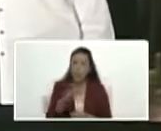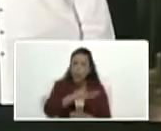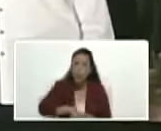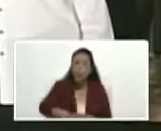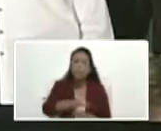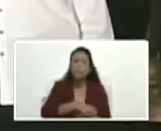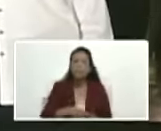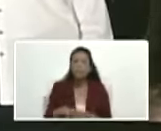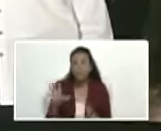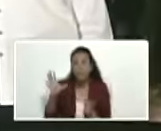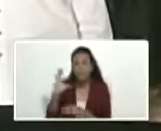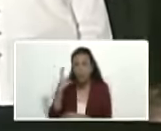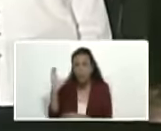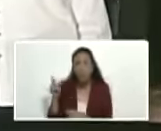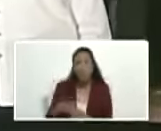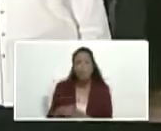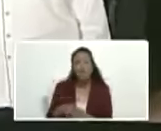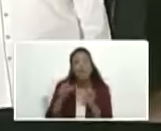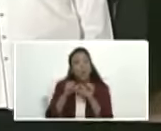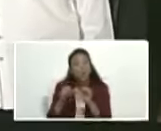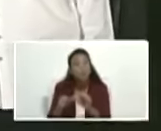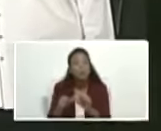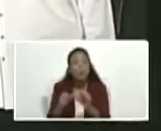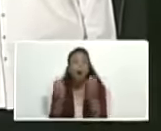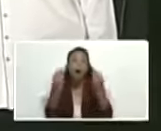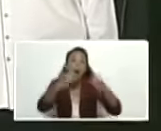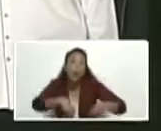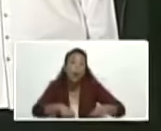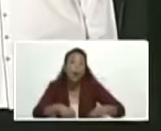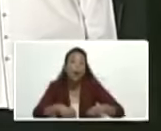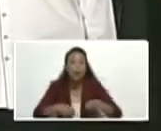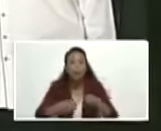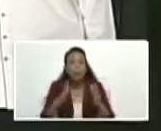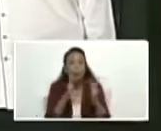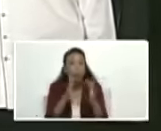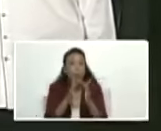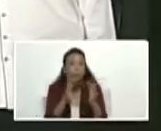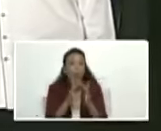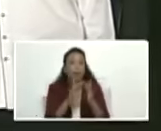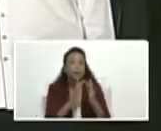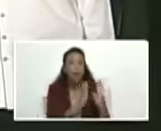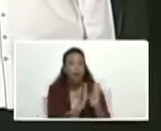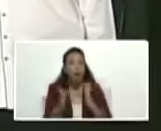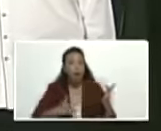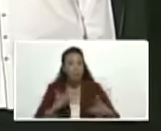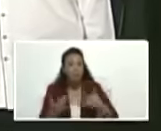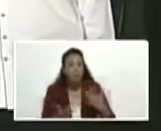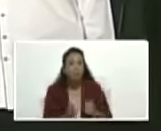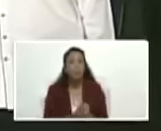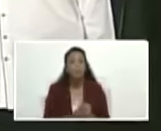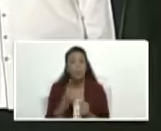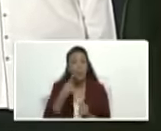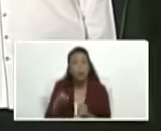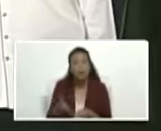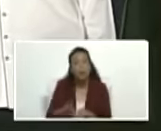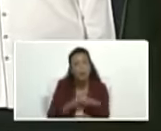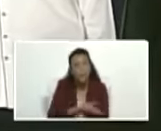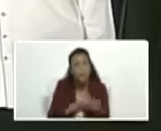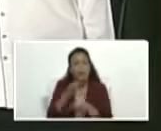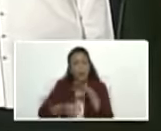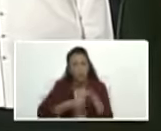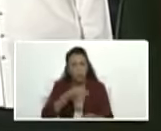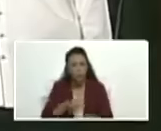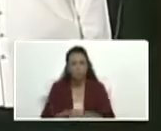país vecino y continuarán pues estas relaciones, esta hoja de ruta en común, como lo ha dicho el